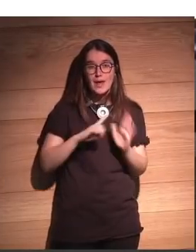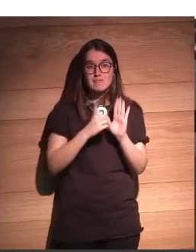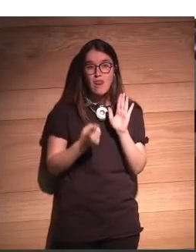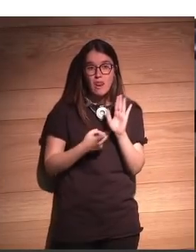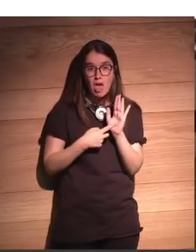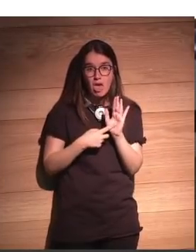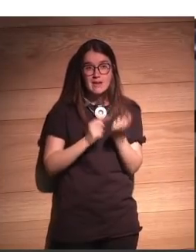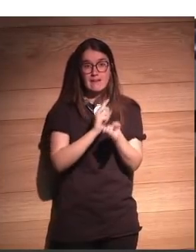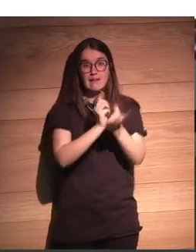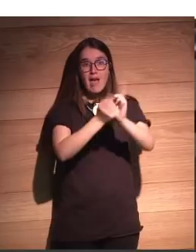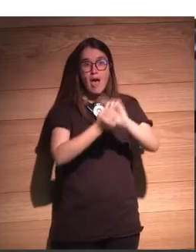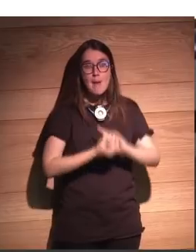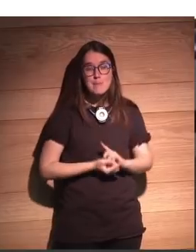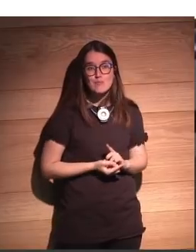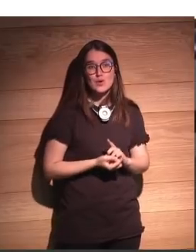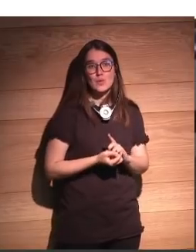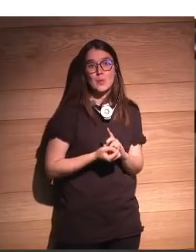leyes, modificaciones